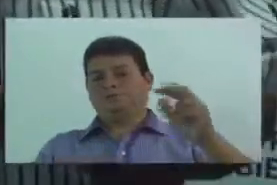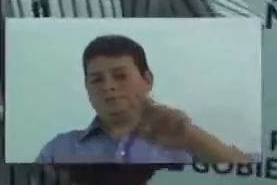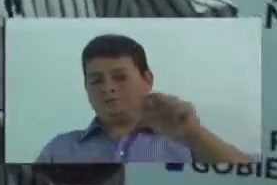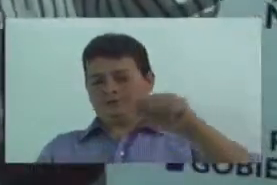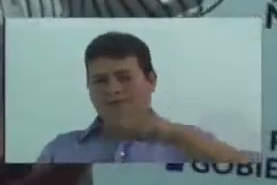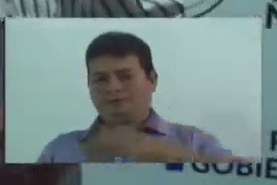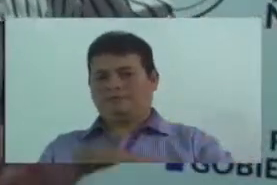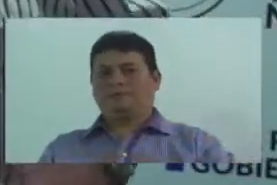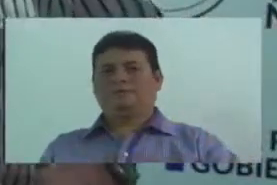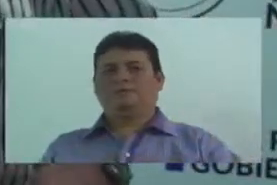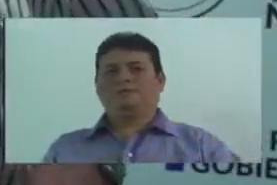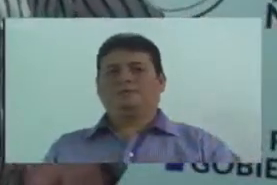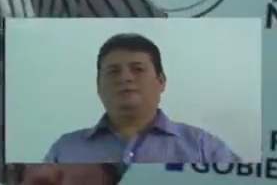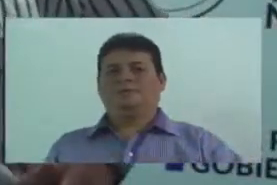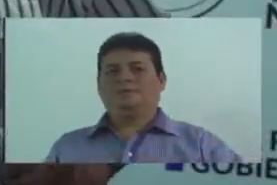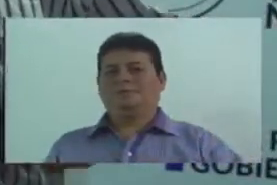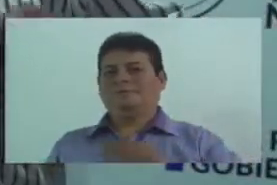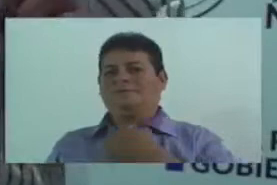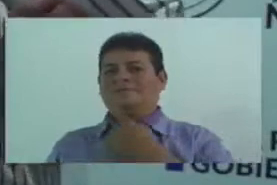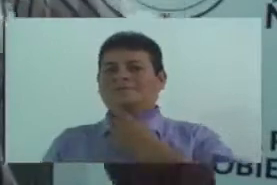No sé qué me pasa.